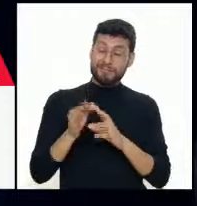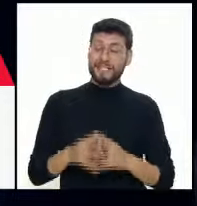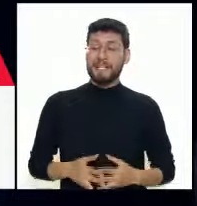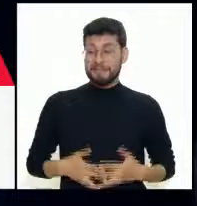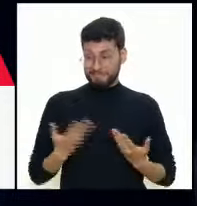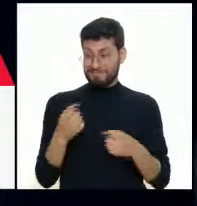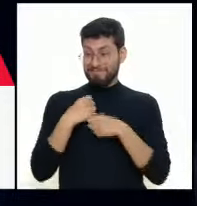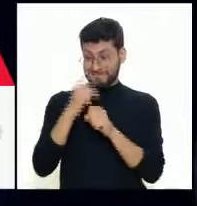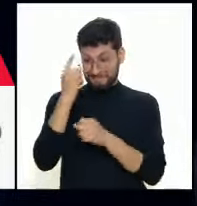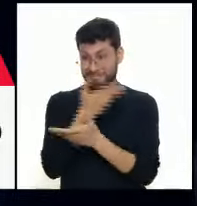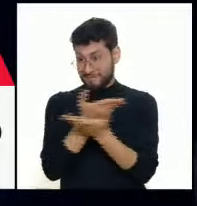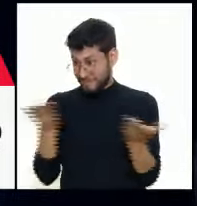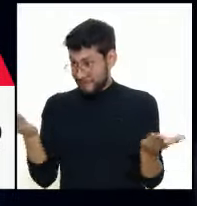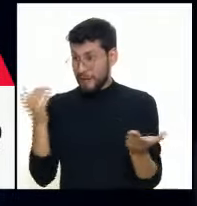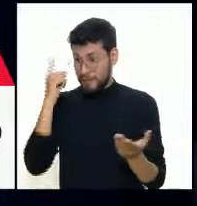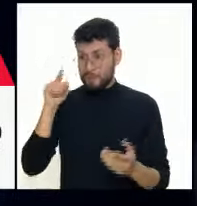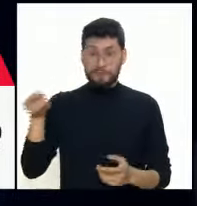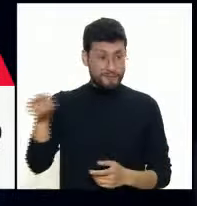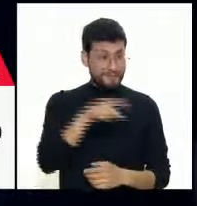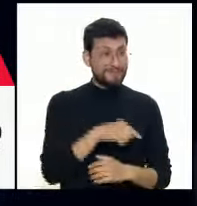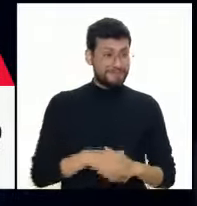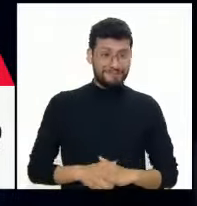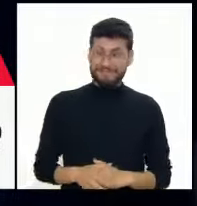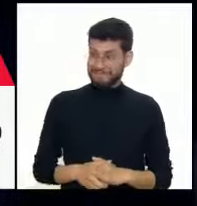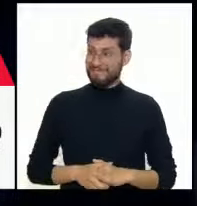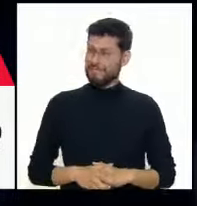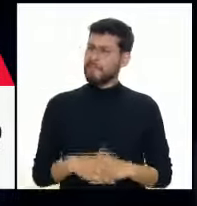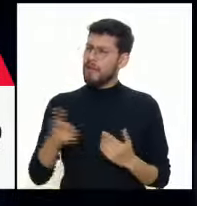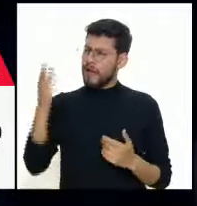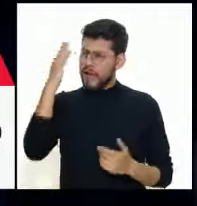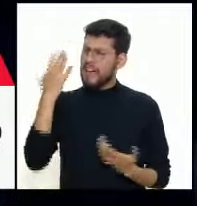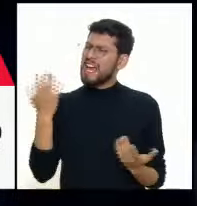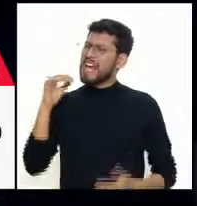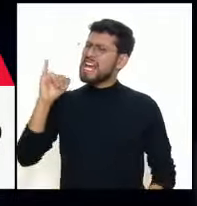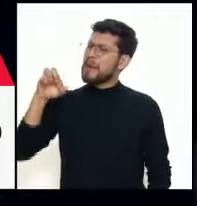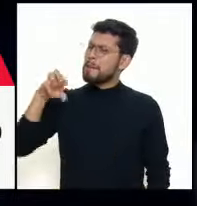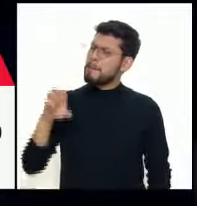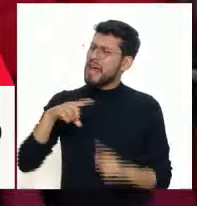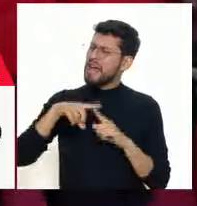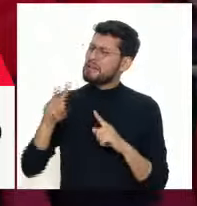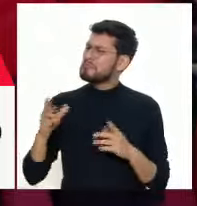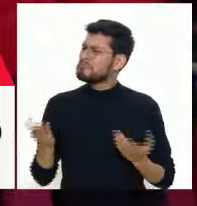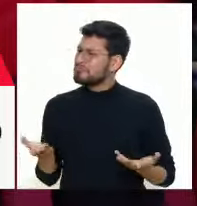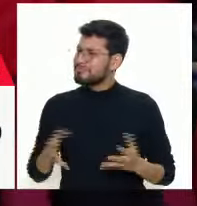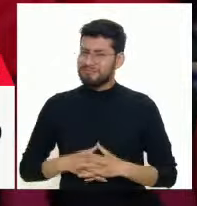y elaborada para ustedes y por ustedes. ¿Saben qué es Canal IP?